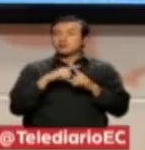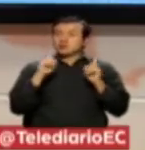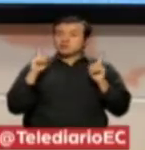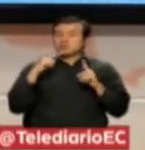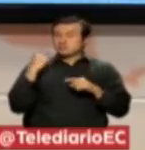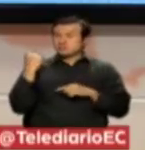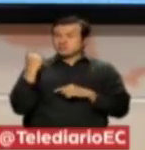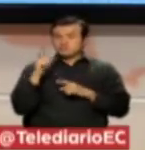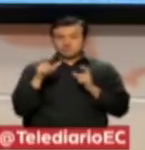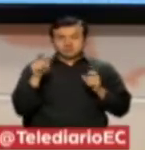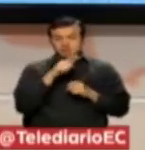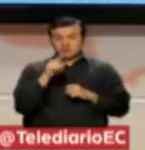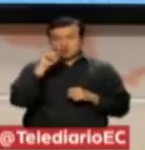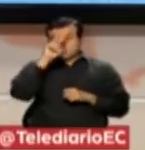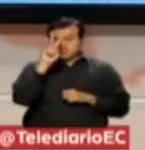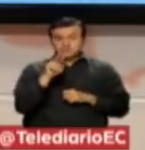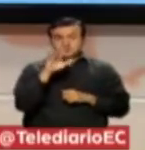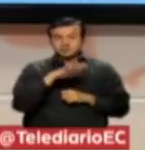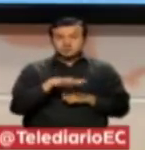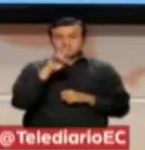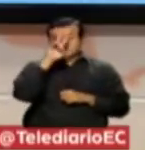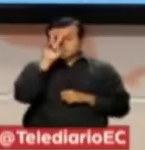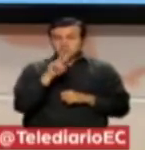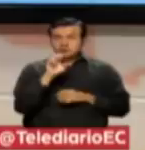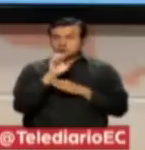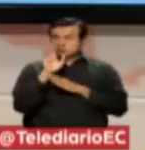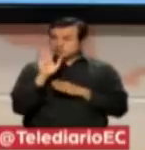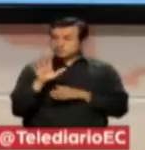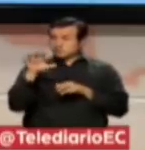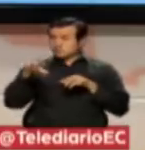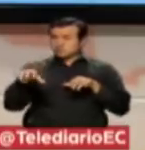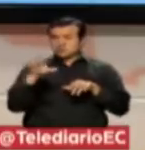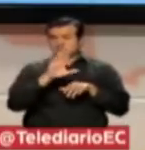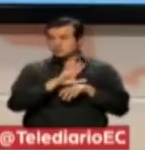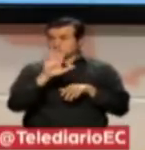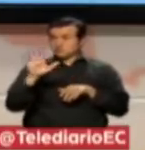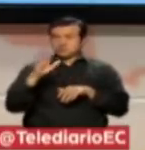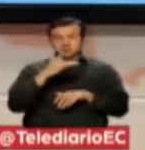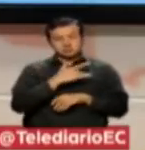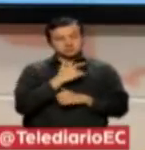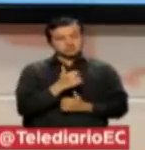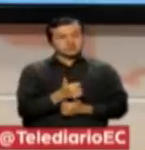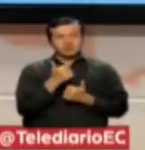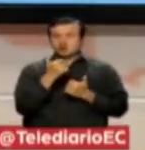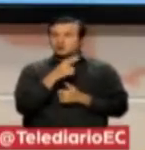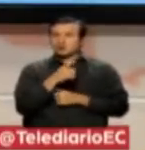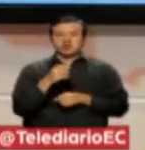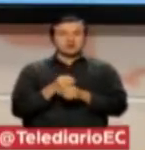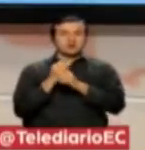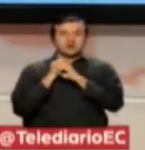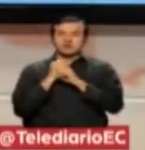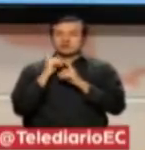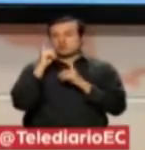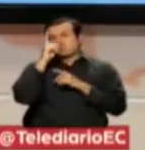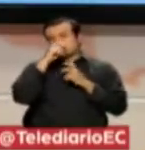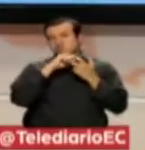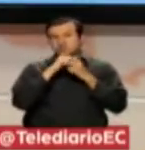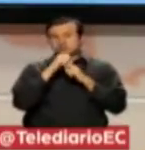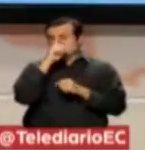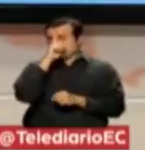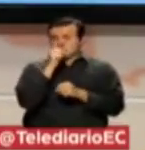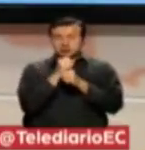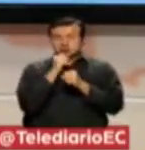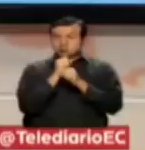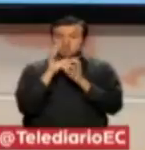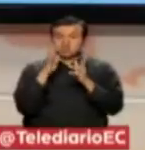de permitir que los venezolanos en el caso de Venezuela y los ecuatorianos en el caso del Ecuador tengan bienestar, les obligaban a pasar situaciones como el desempleo en